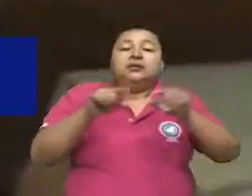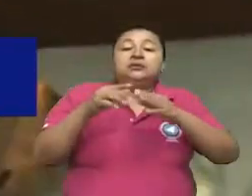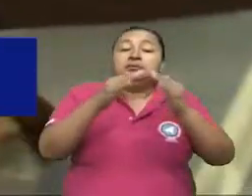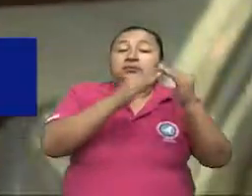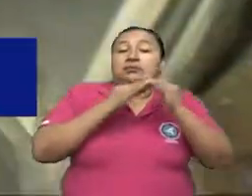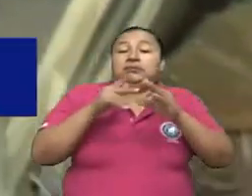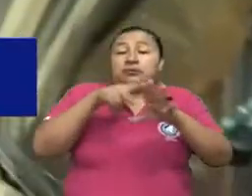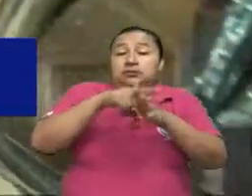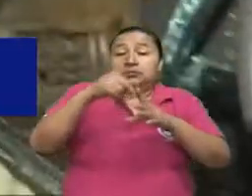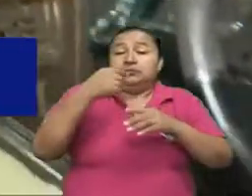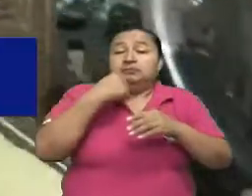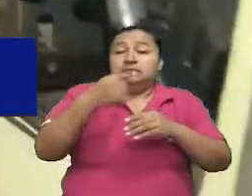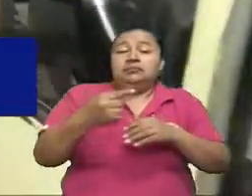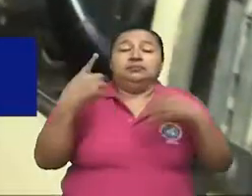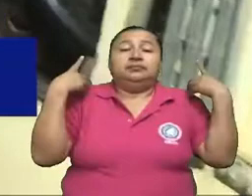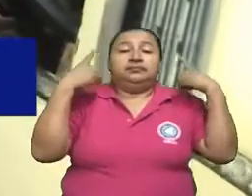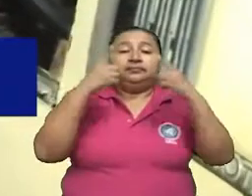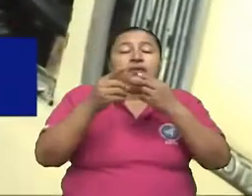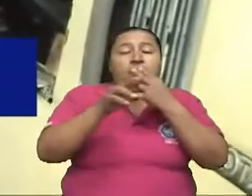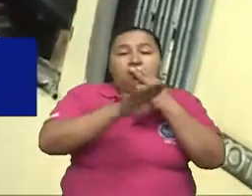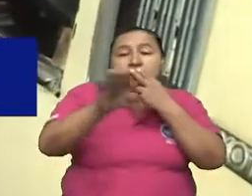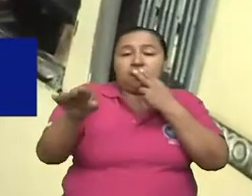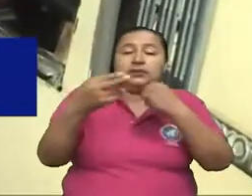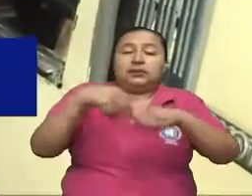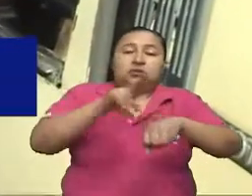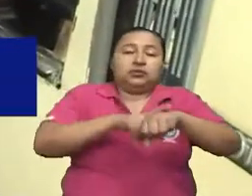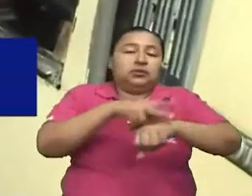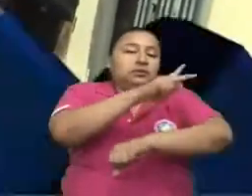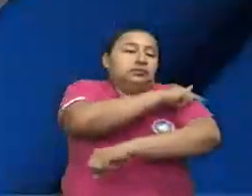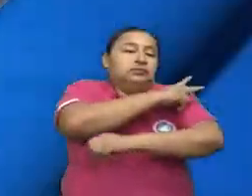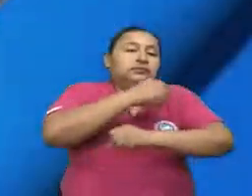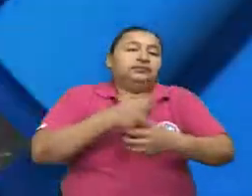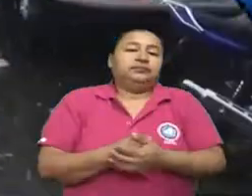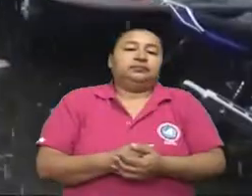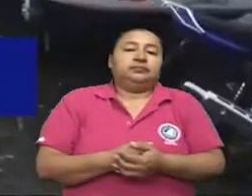rurales, reporta la Dirección de Tránsito Nacional de la Policía.